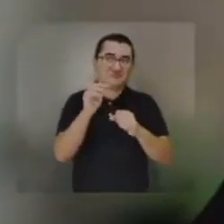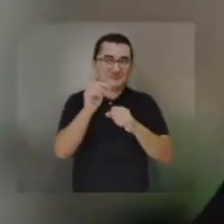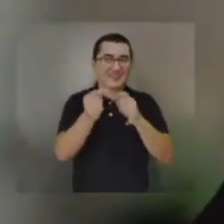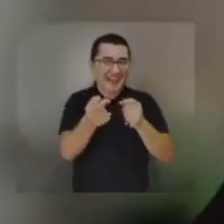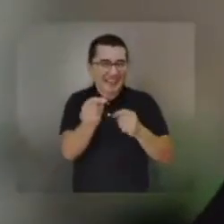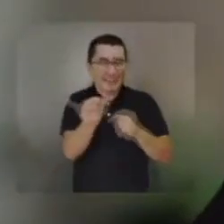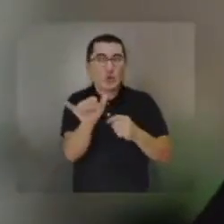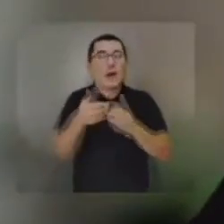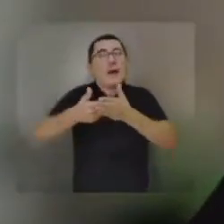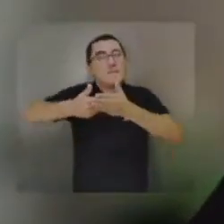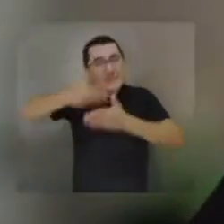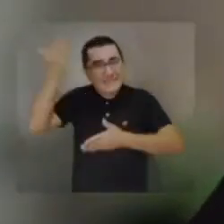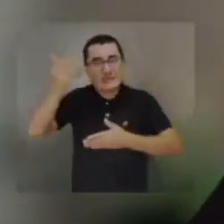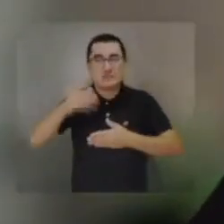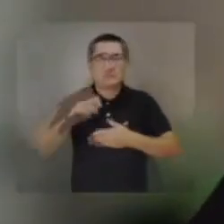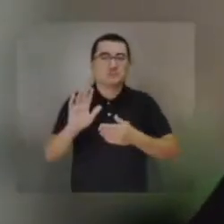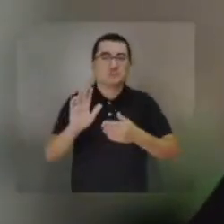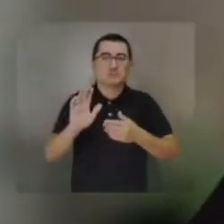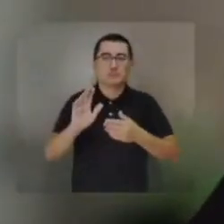iniciar con un trabajo más,